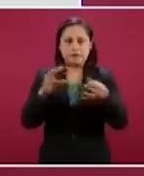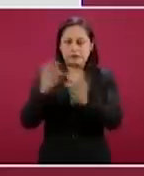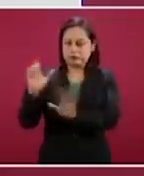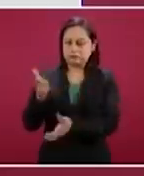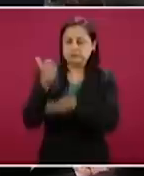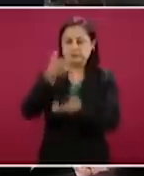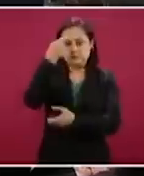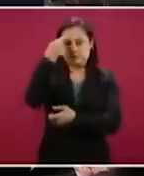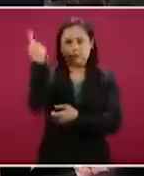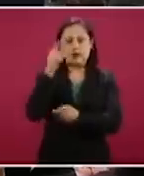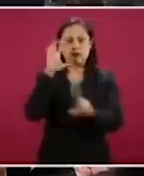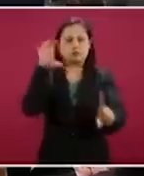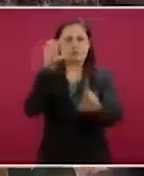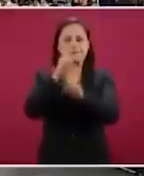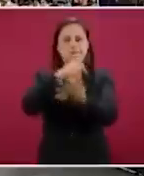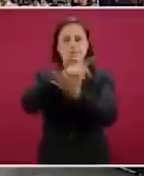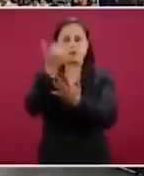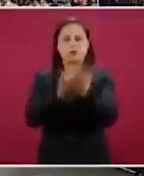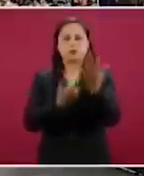Muchas gracias.